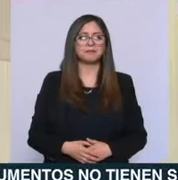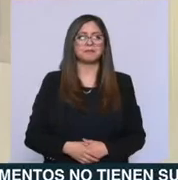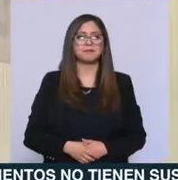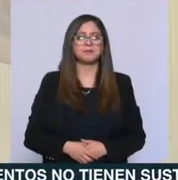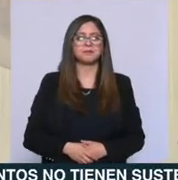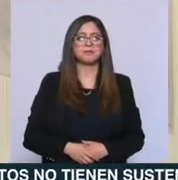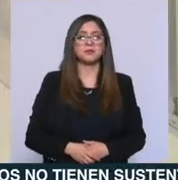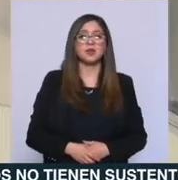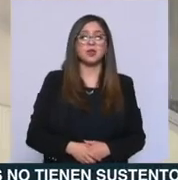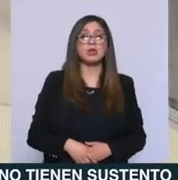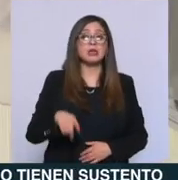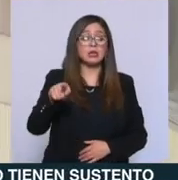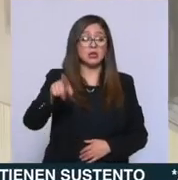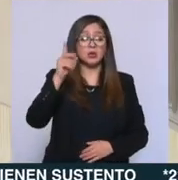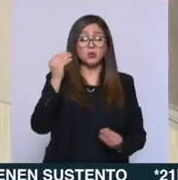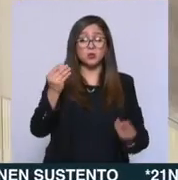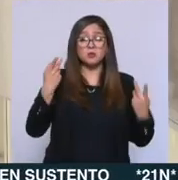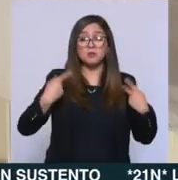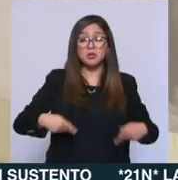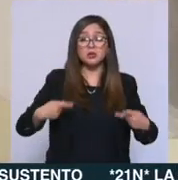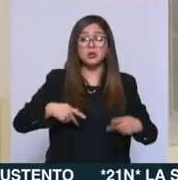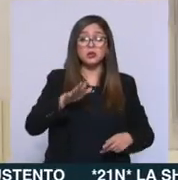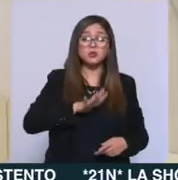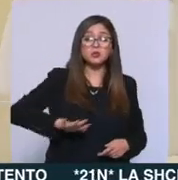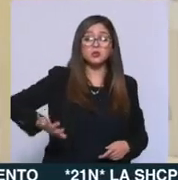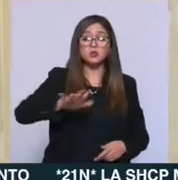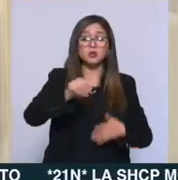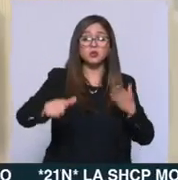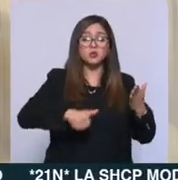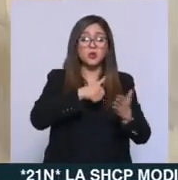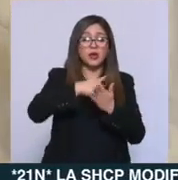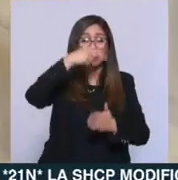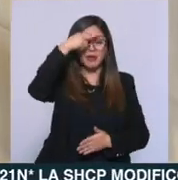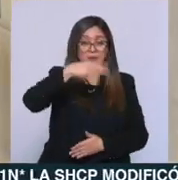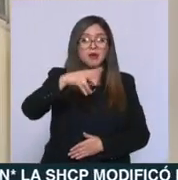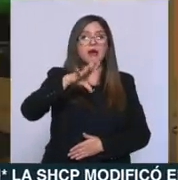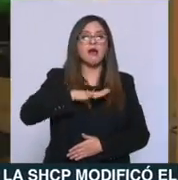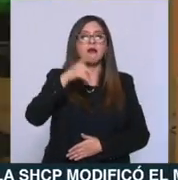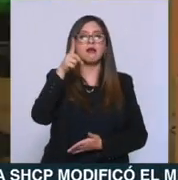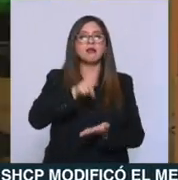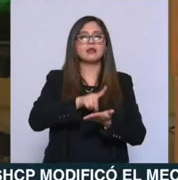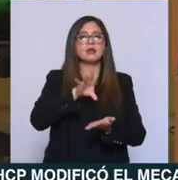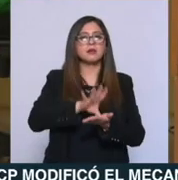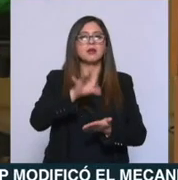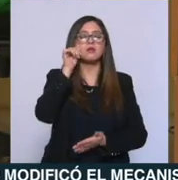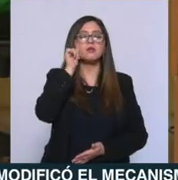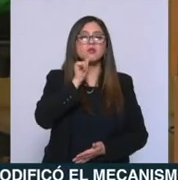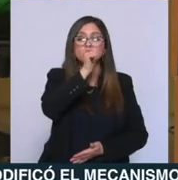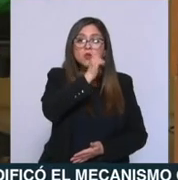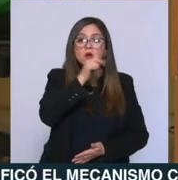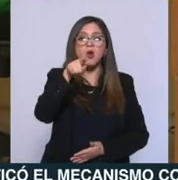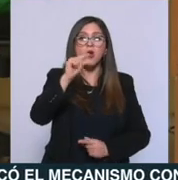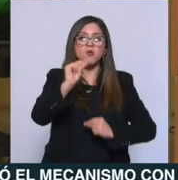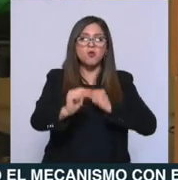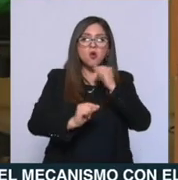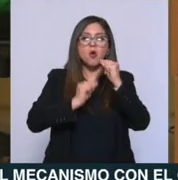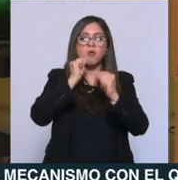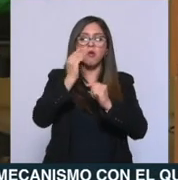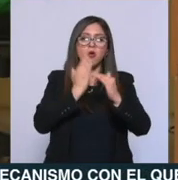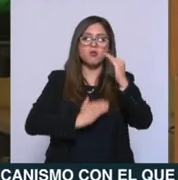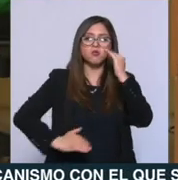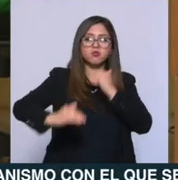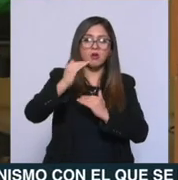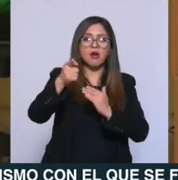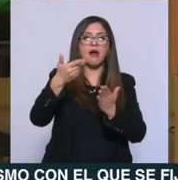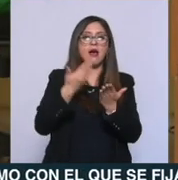Araceli Yáñez es una de las miles de personas de la Ciudad de México que padecen discapacidad visual. Ha aprendido a superarse en la adversidad.